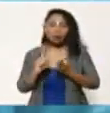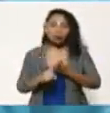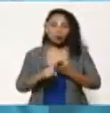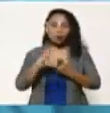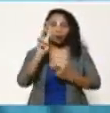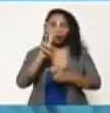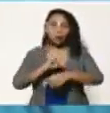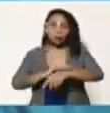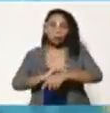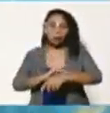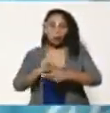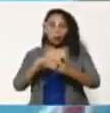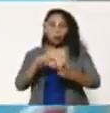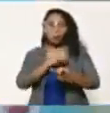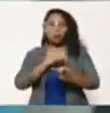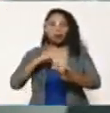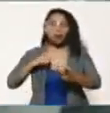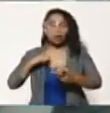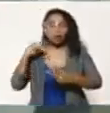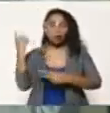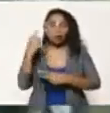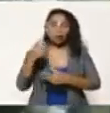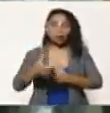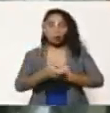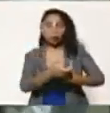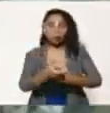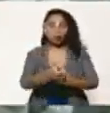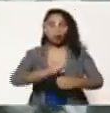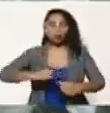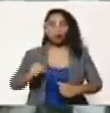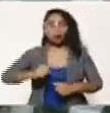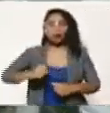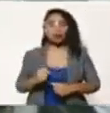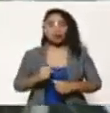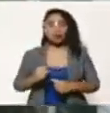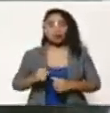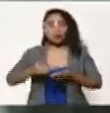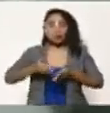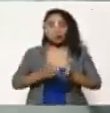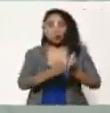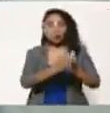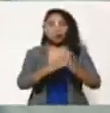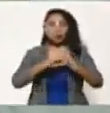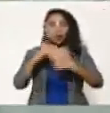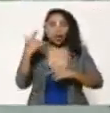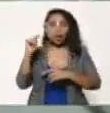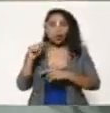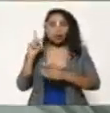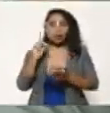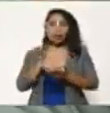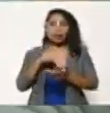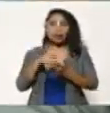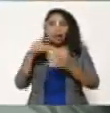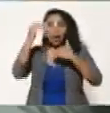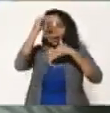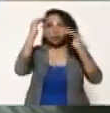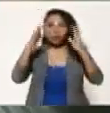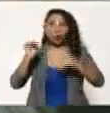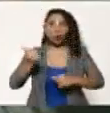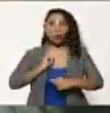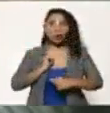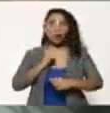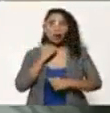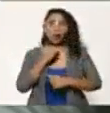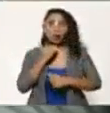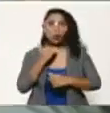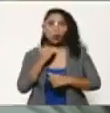médicos en el personal de paramédicos bomberos marinos policía marítima también se encontraba para atender cualquier irregularidad